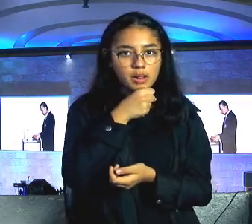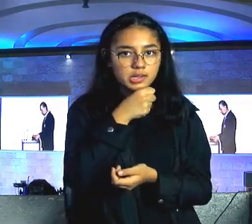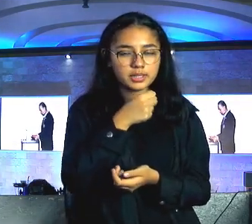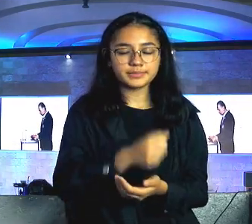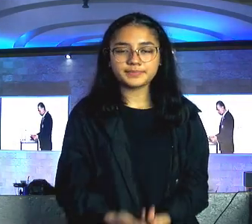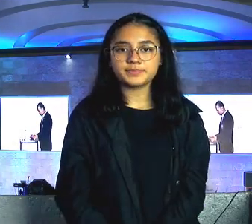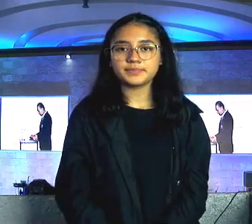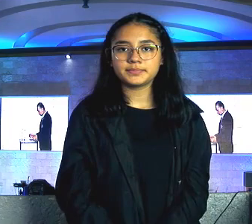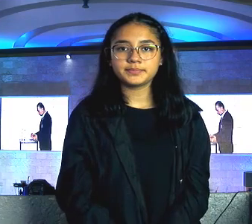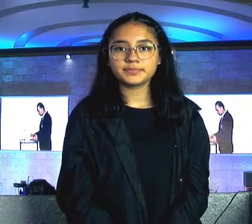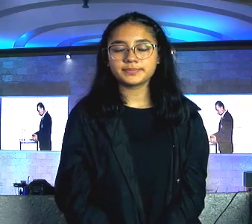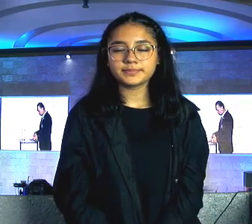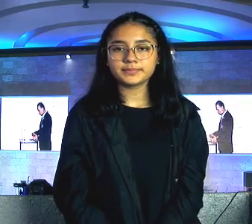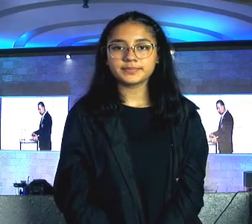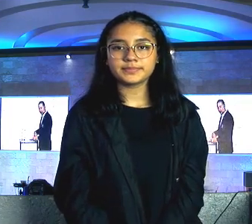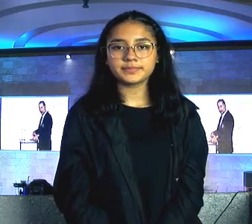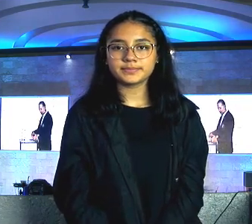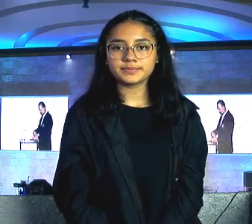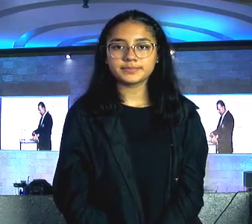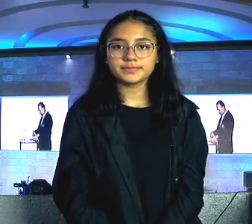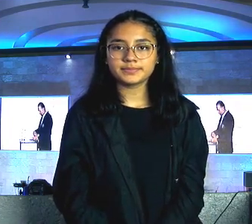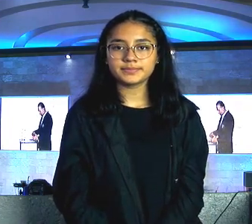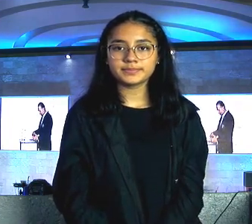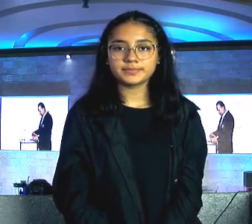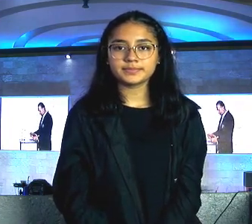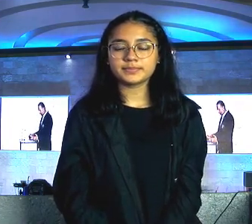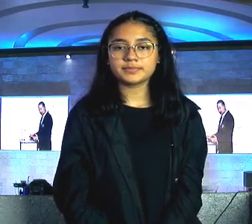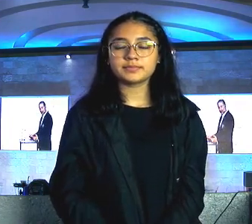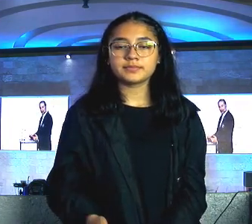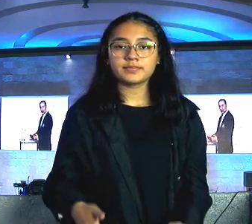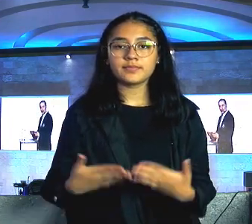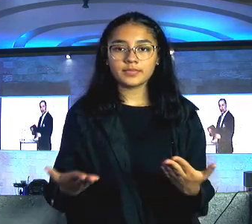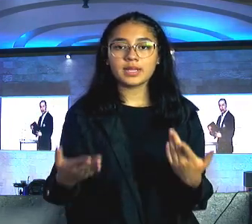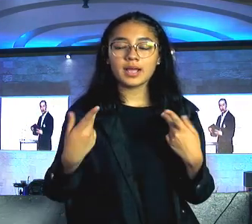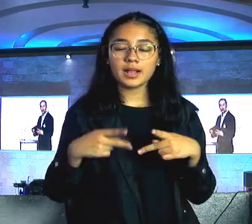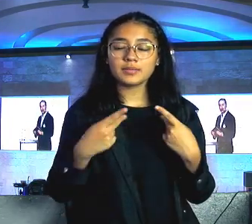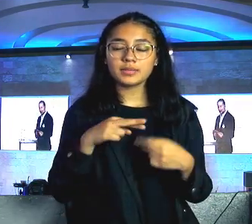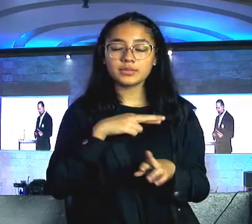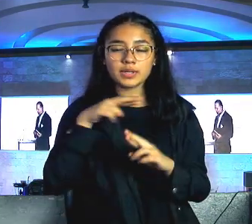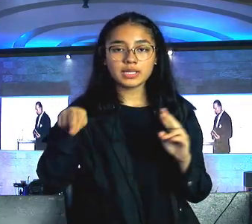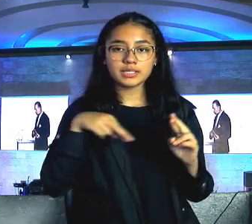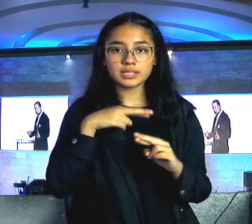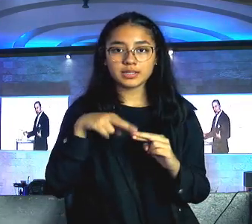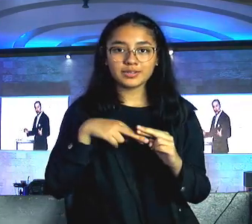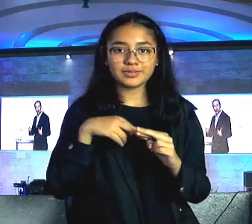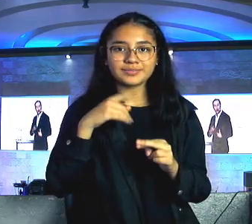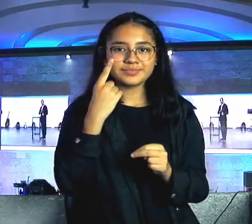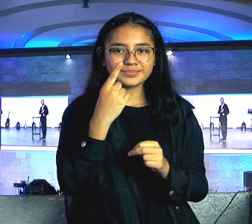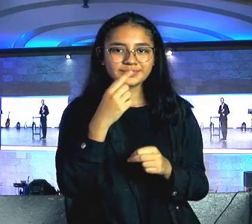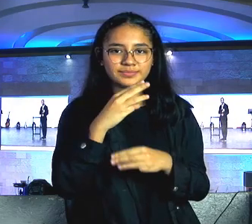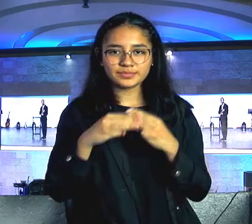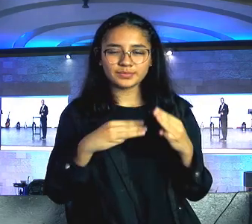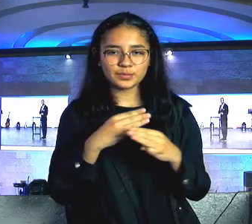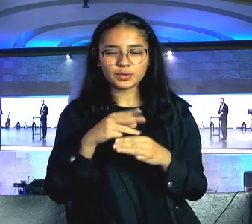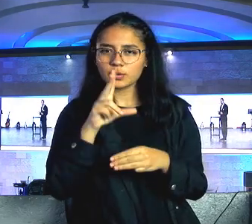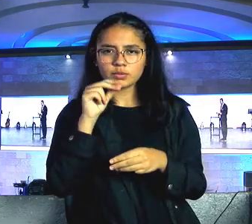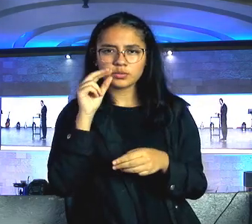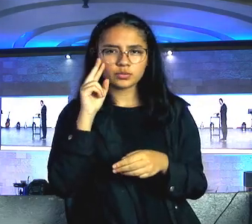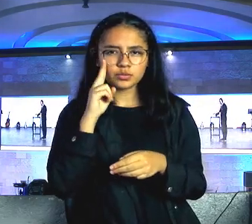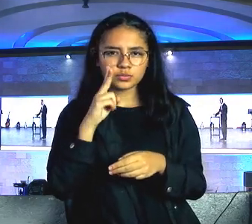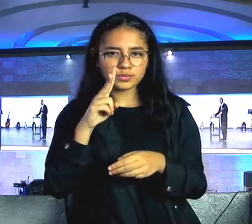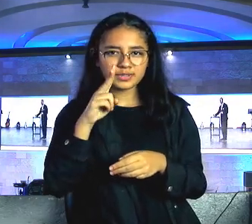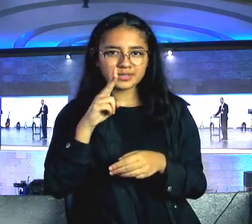Que la paz sea con todos ustedes. Ahora sí, dile a la gente que te rodea: un mundo no nos vigila, nos vigila el